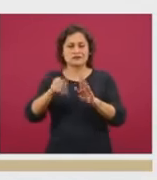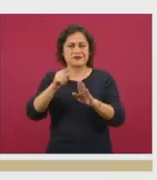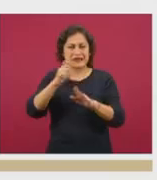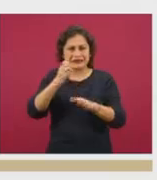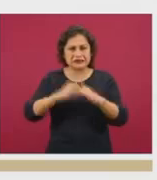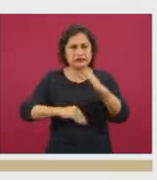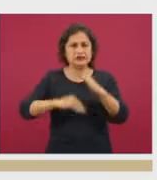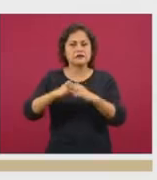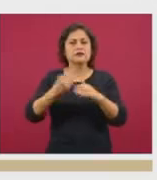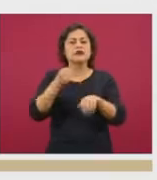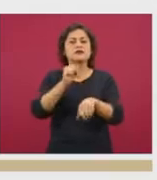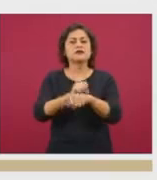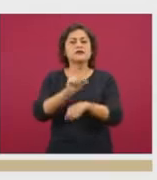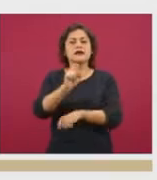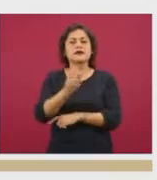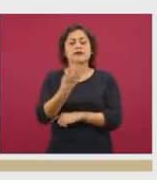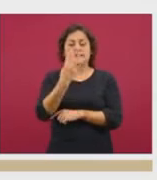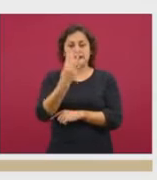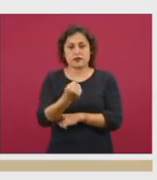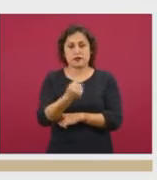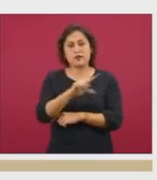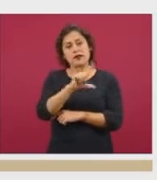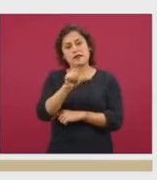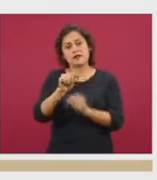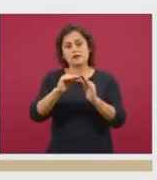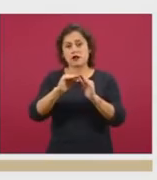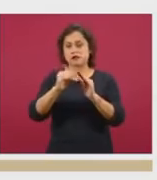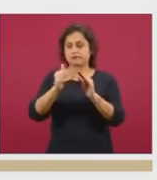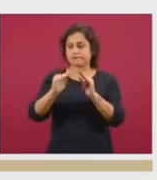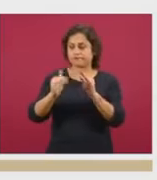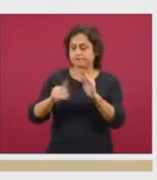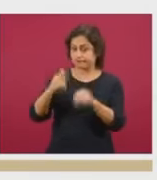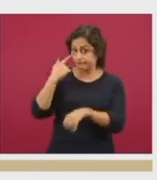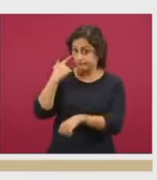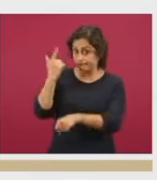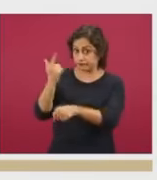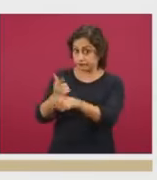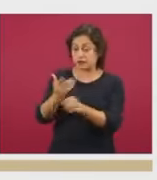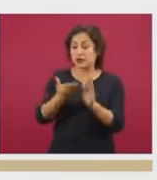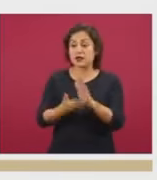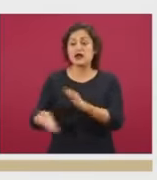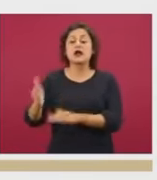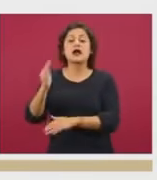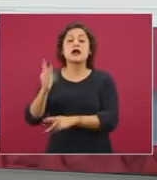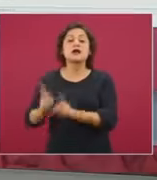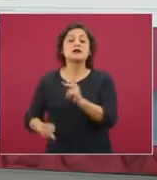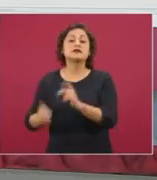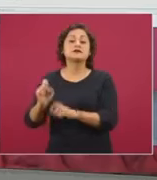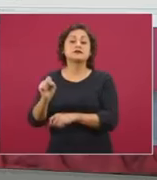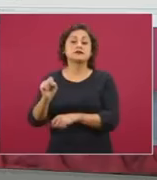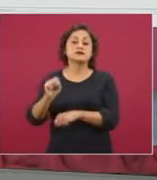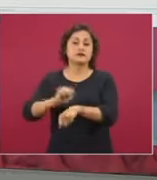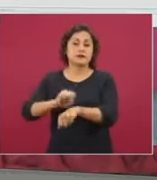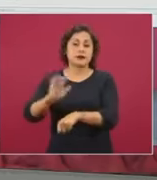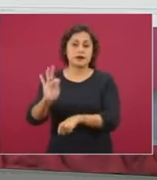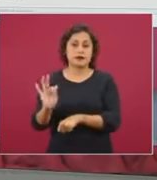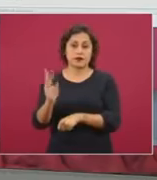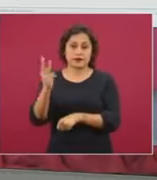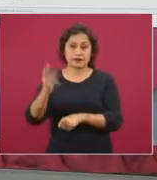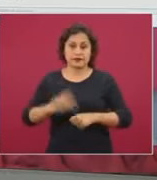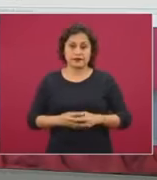semana 29, vemos que ha tenido un descenso continuo hasta la semana 43 que tenemos registrado en este